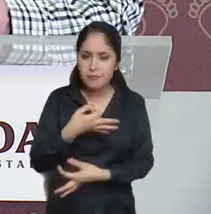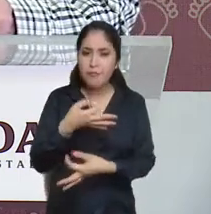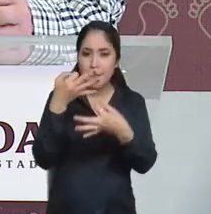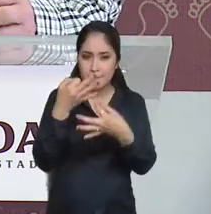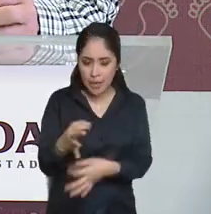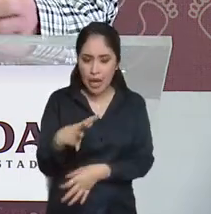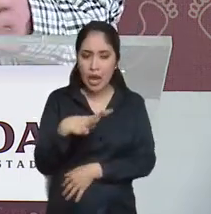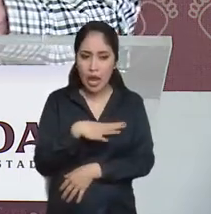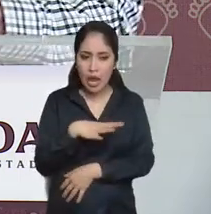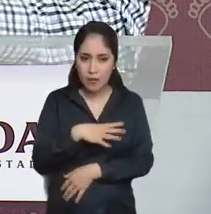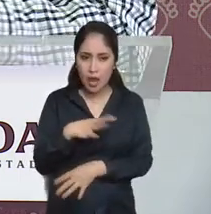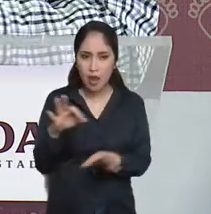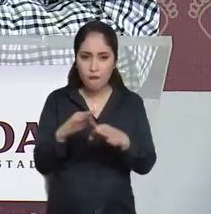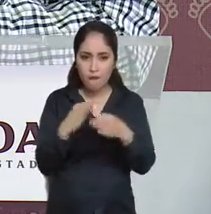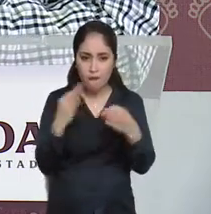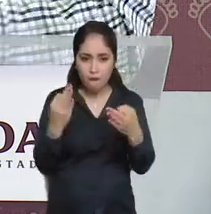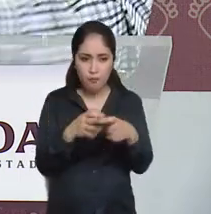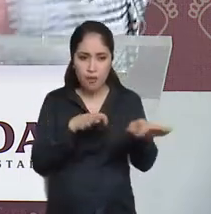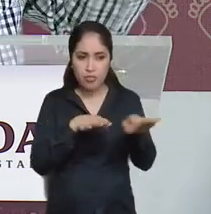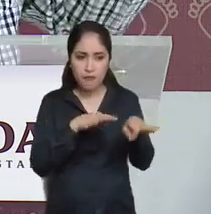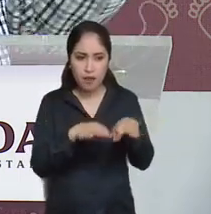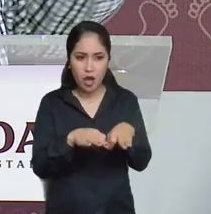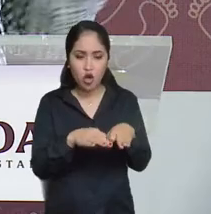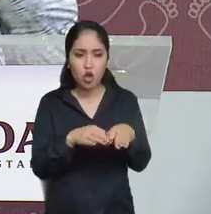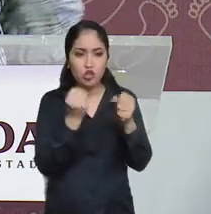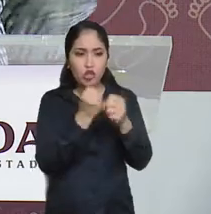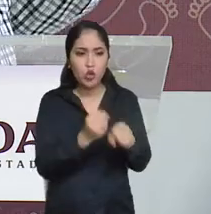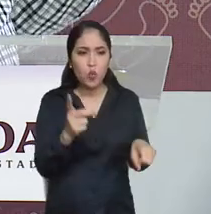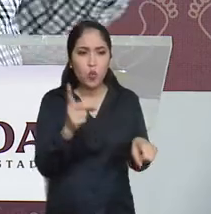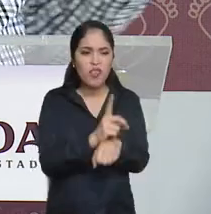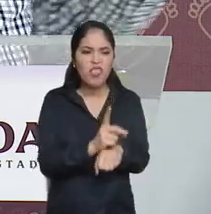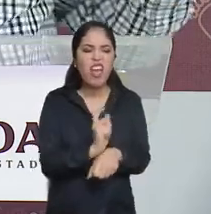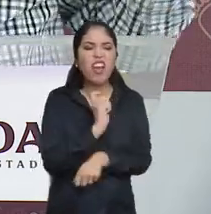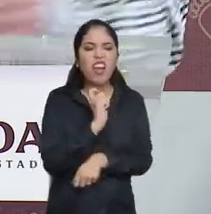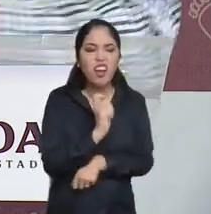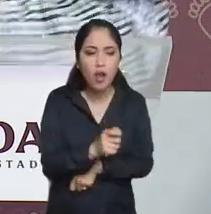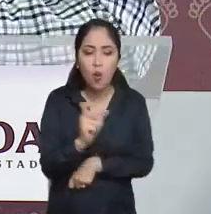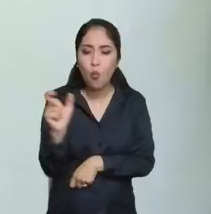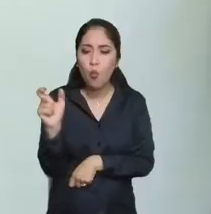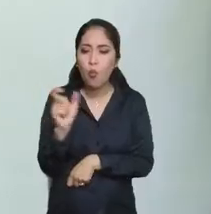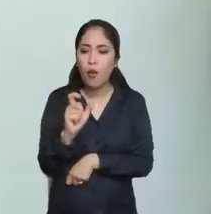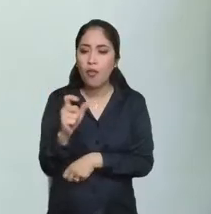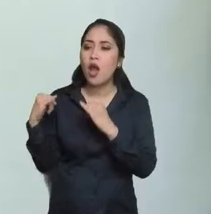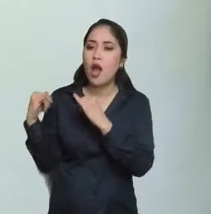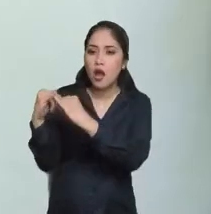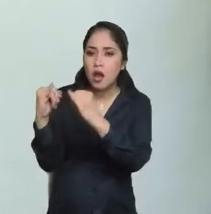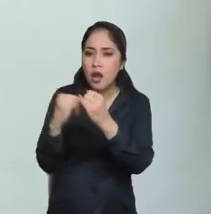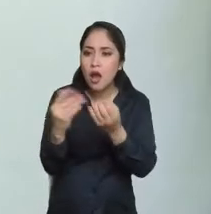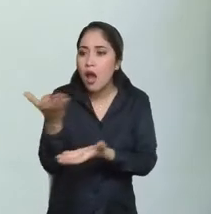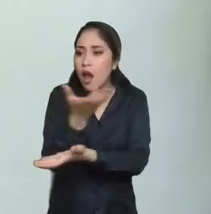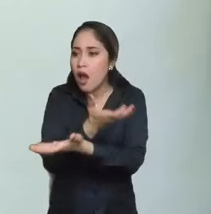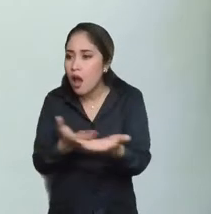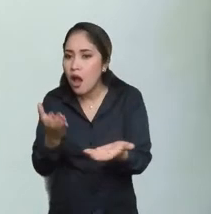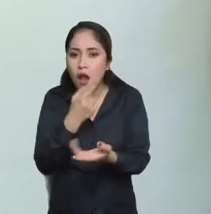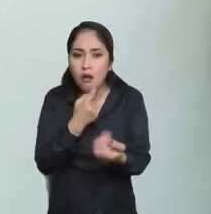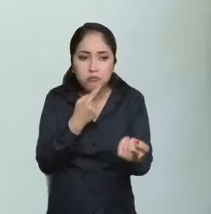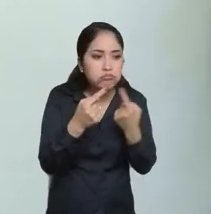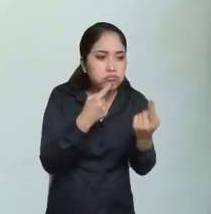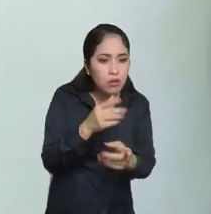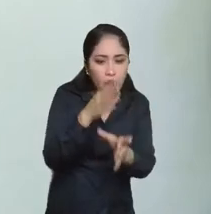estrategia de seguridad. ¿Qué es la estrategia de seguridad? Coordinación entre las corporaciones, nada más. Atentos, tener presencia,